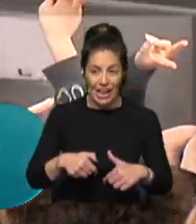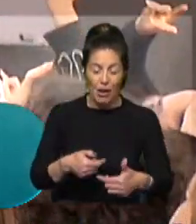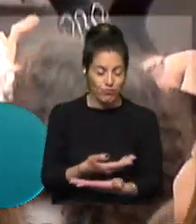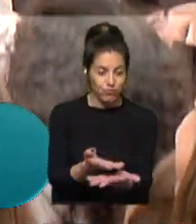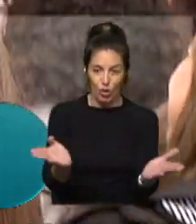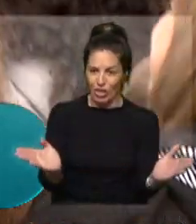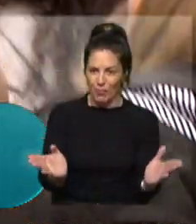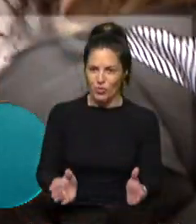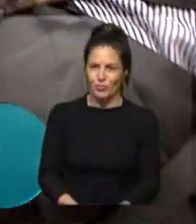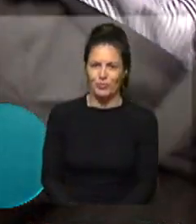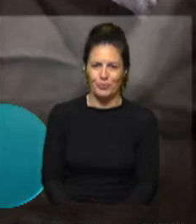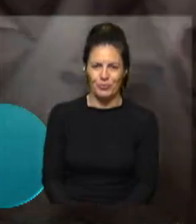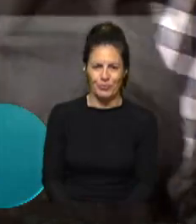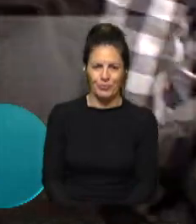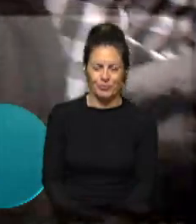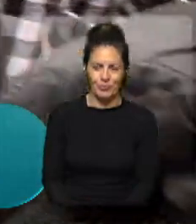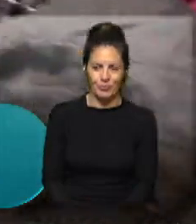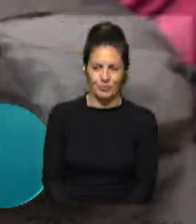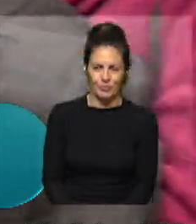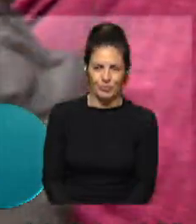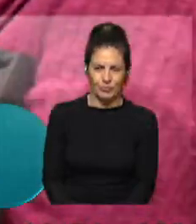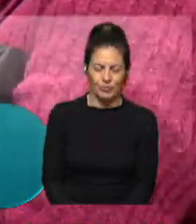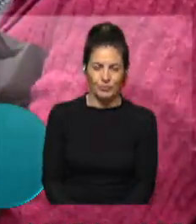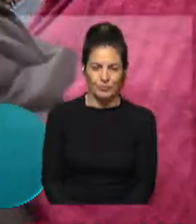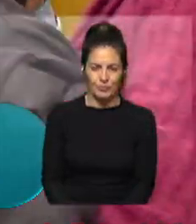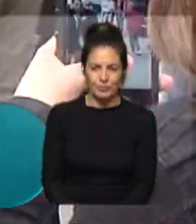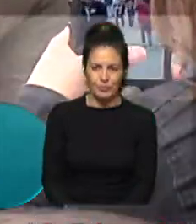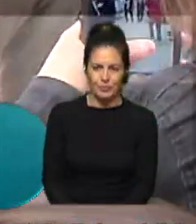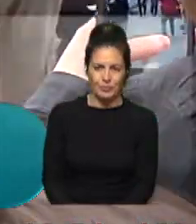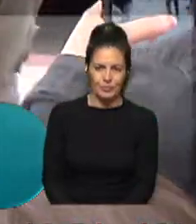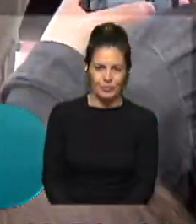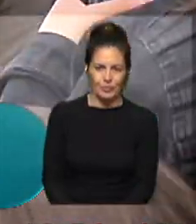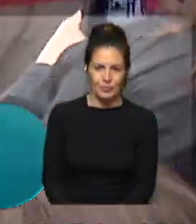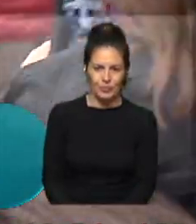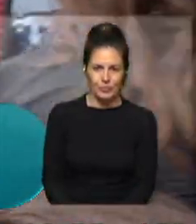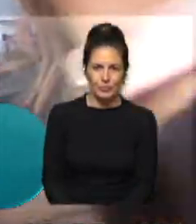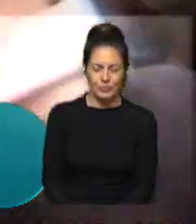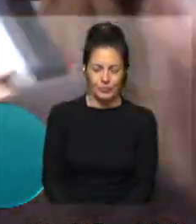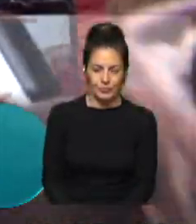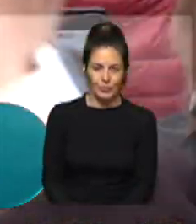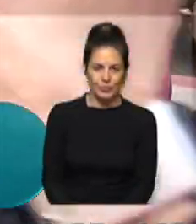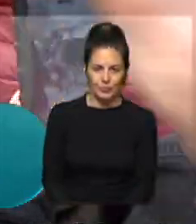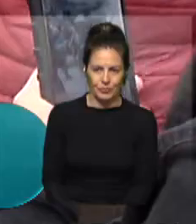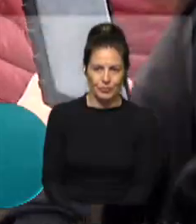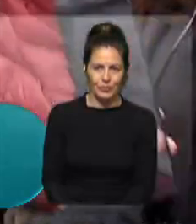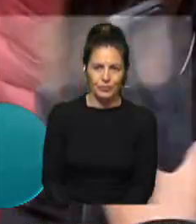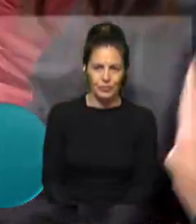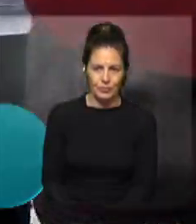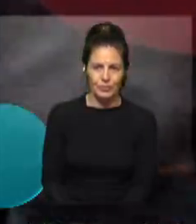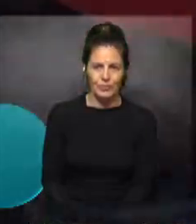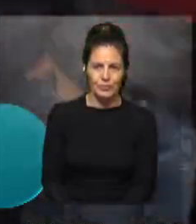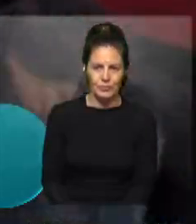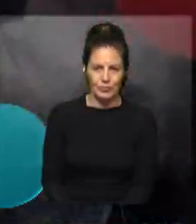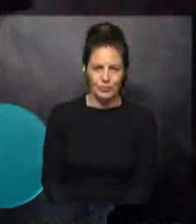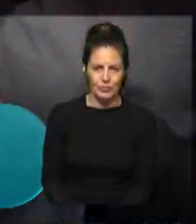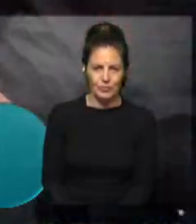Sigo repasando tu silueta, dibujada en mi colchón. Por aquí te extraña hasta el control.